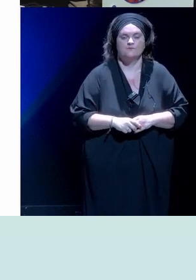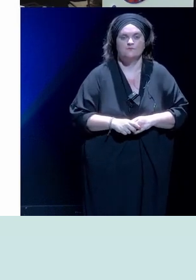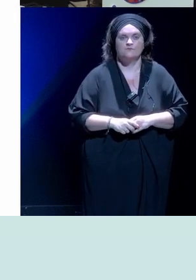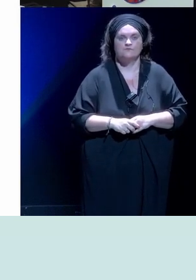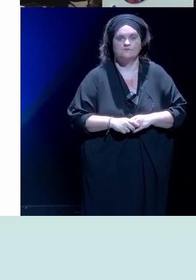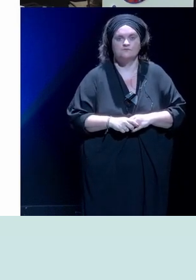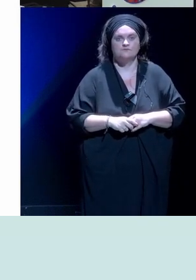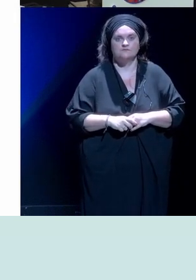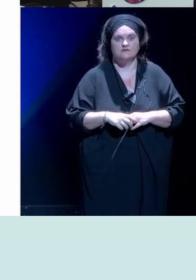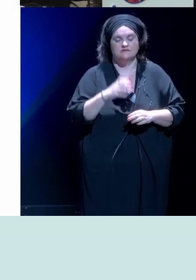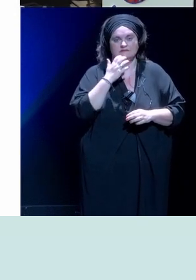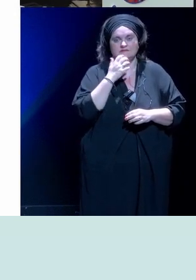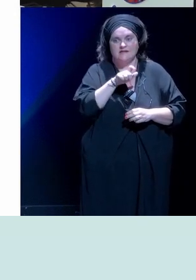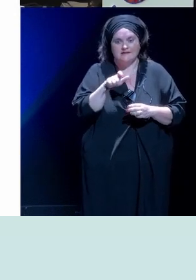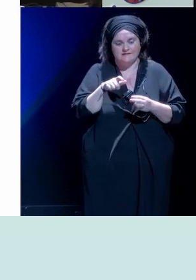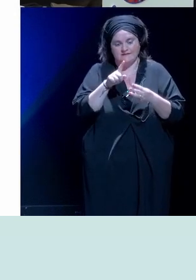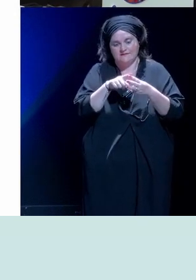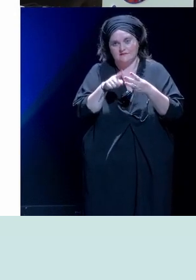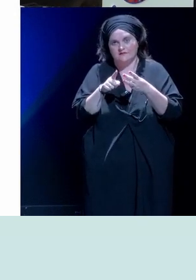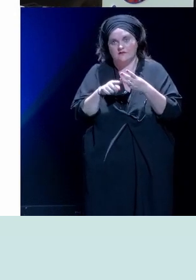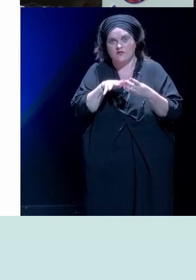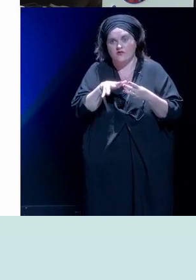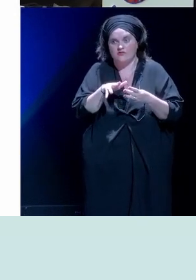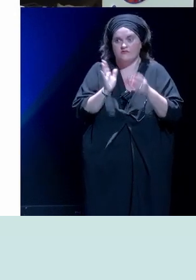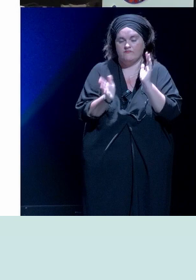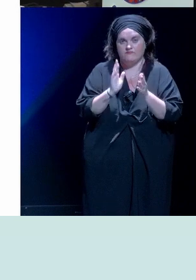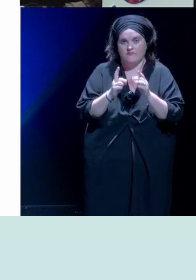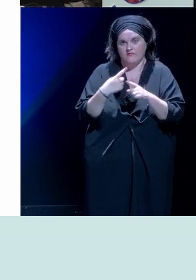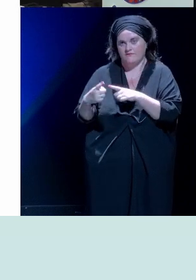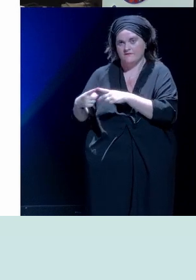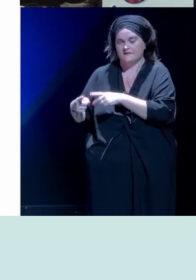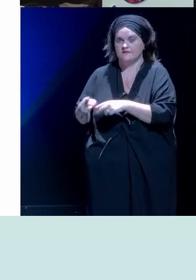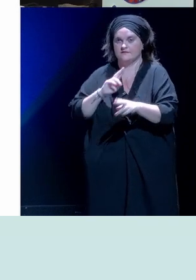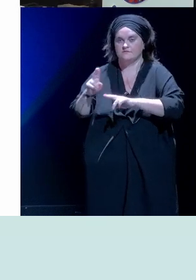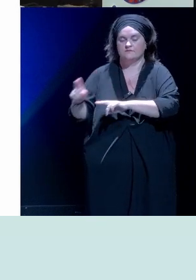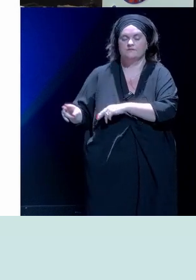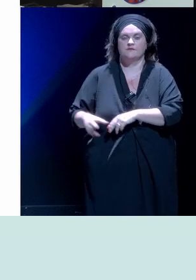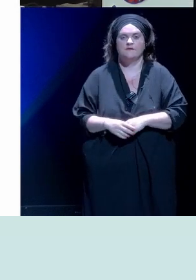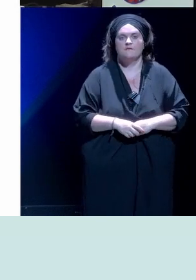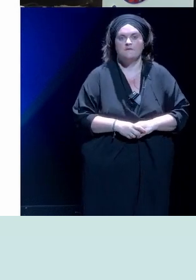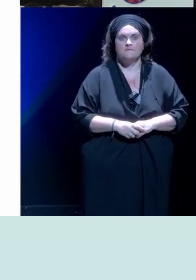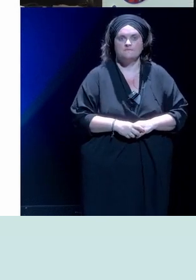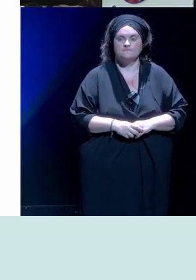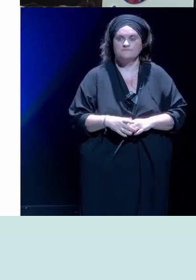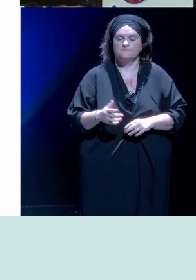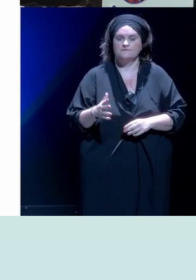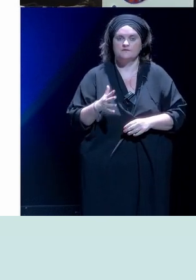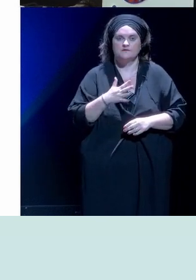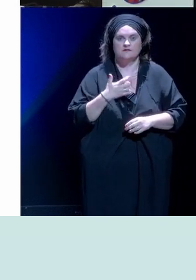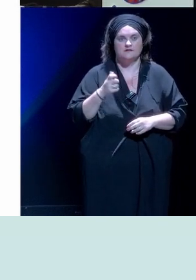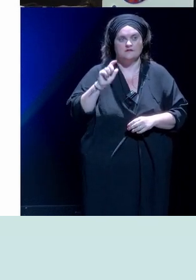que están en esas configuraciones en concreto. Bien, me gustaría volver rápidamente al concepto